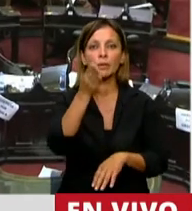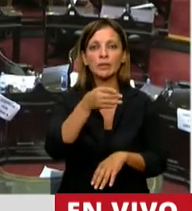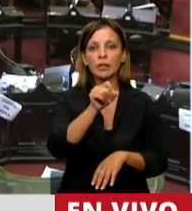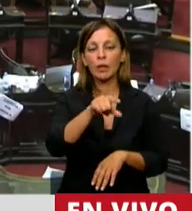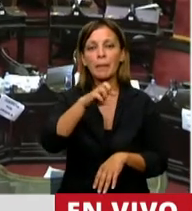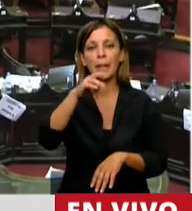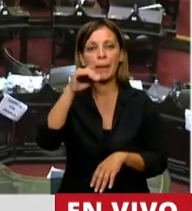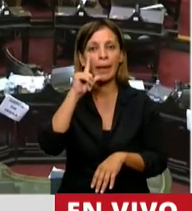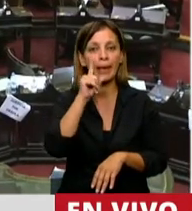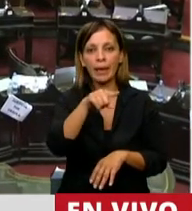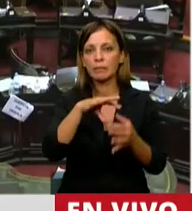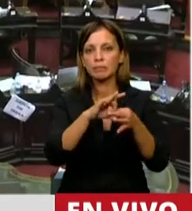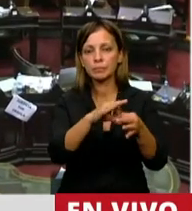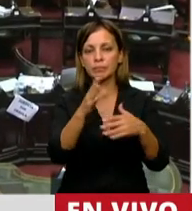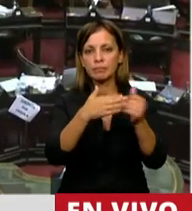PBI y genera unos